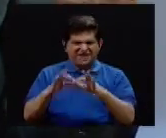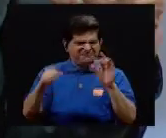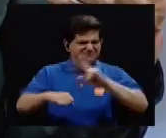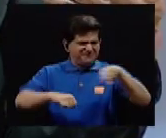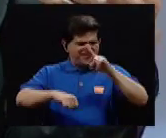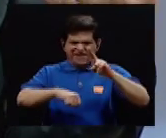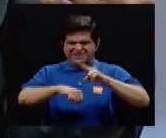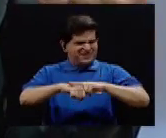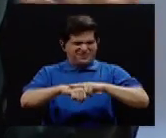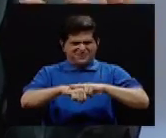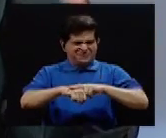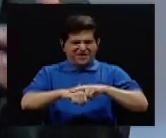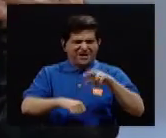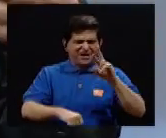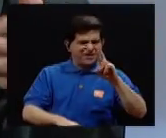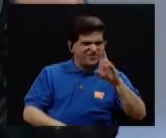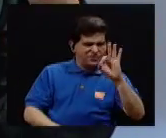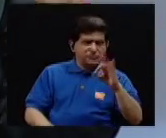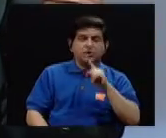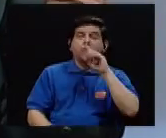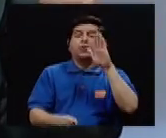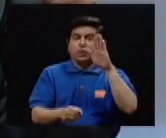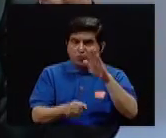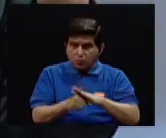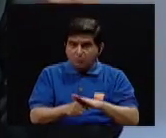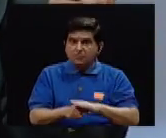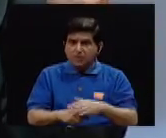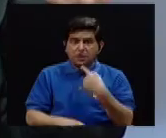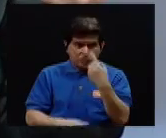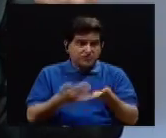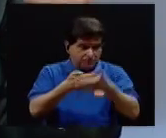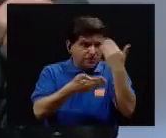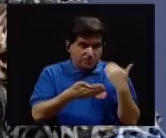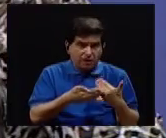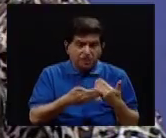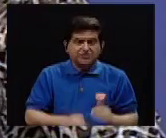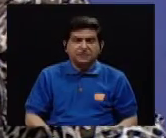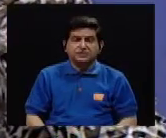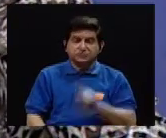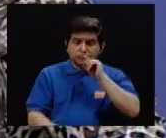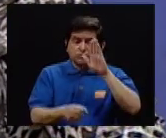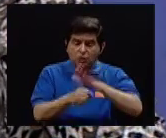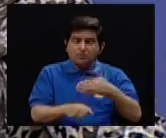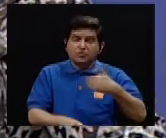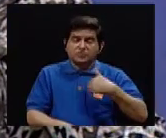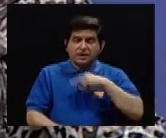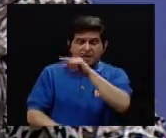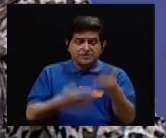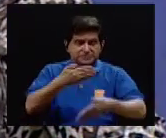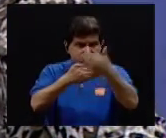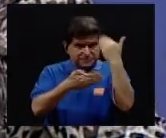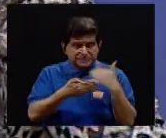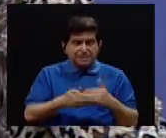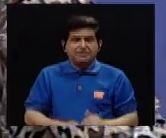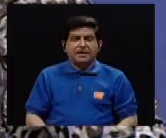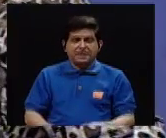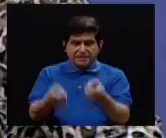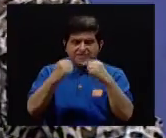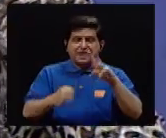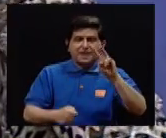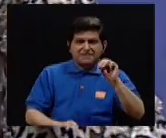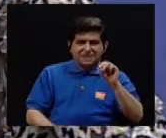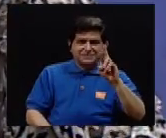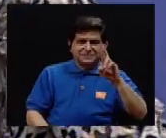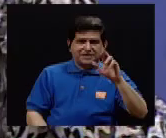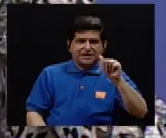que una frase común, Rocío, es cumplir un compromiso. Así es. Bueno, el compromiso que tuvimos la semana pasada cuando trajimos